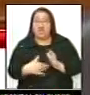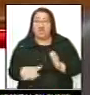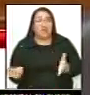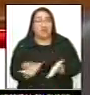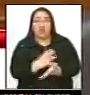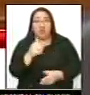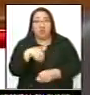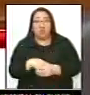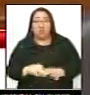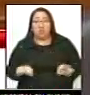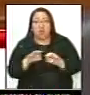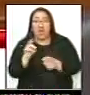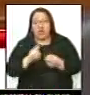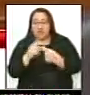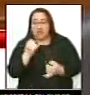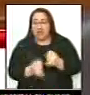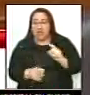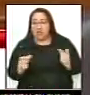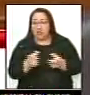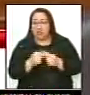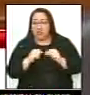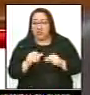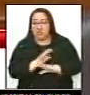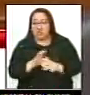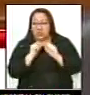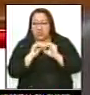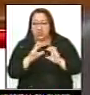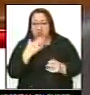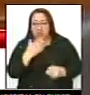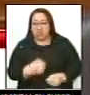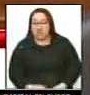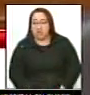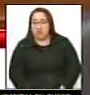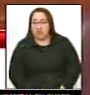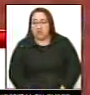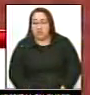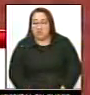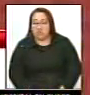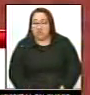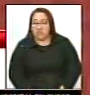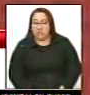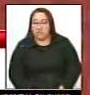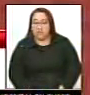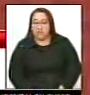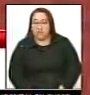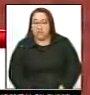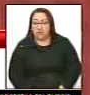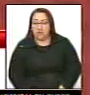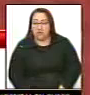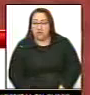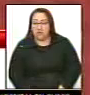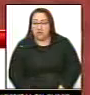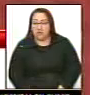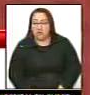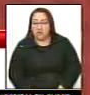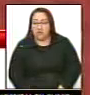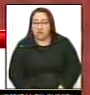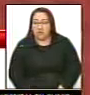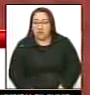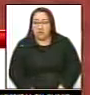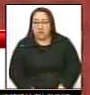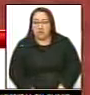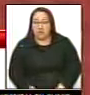voto importante hasta el final. La comisión se quedó sin secretario. Gracias, presidente. Puede continuar, congresista. Está